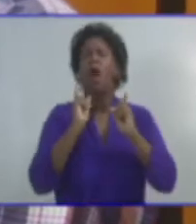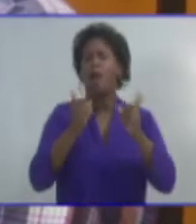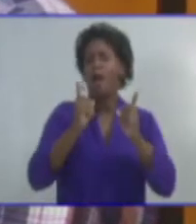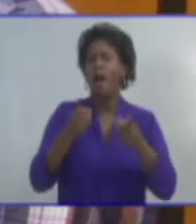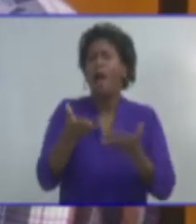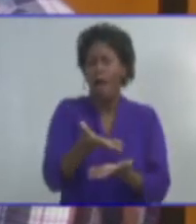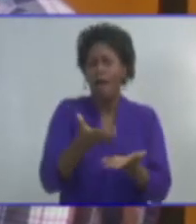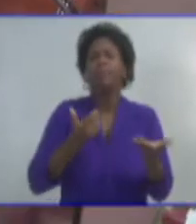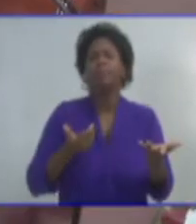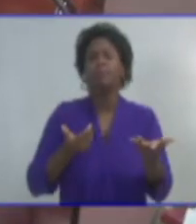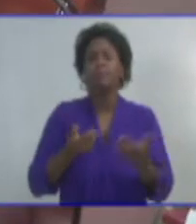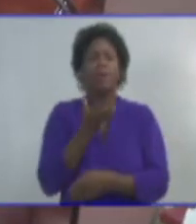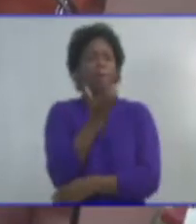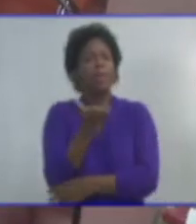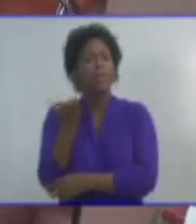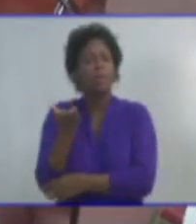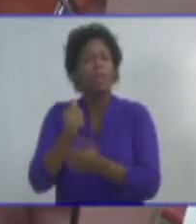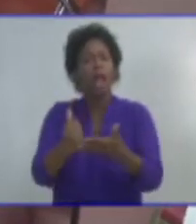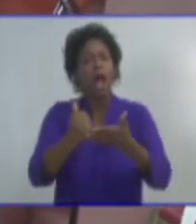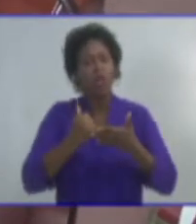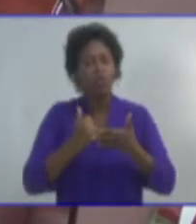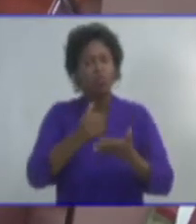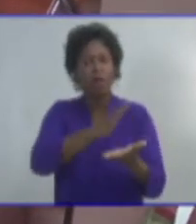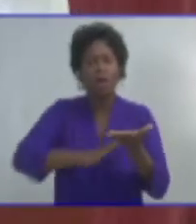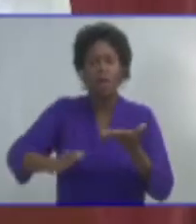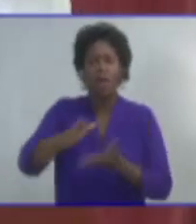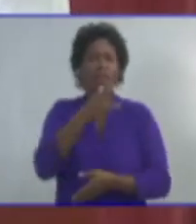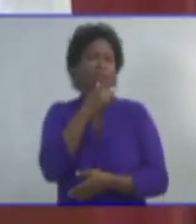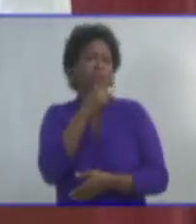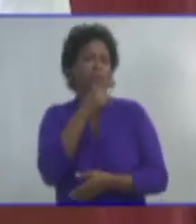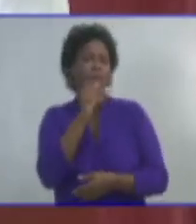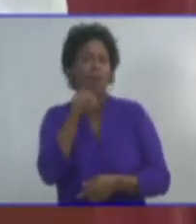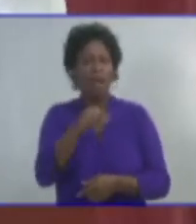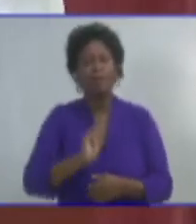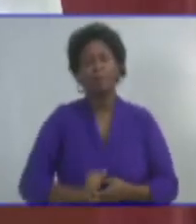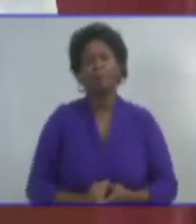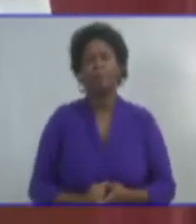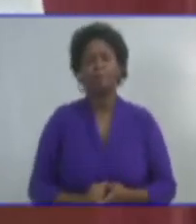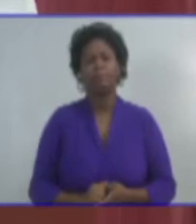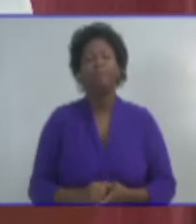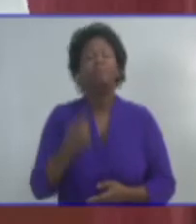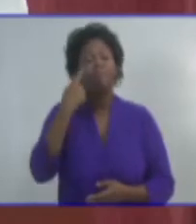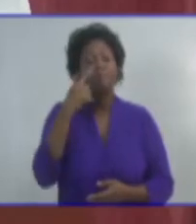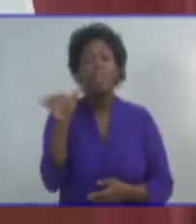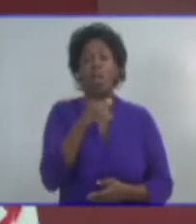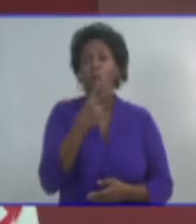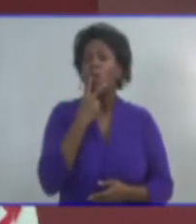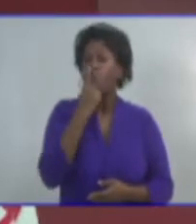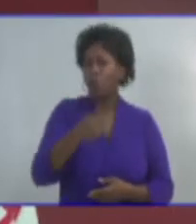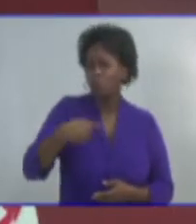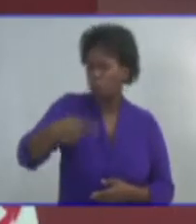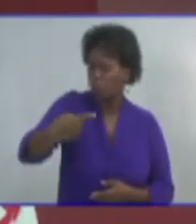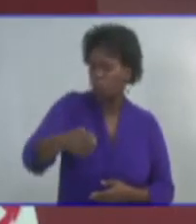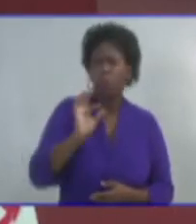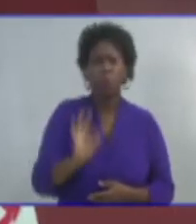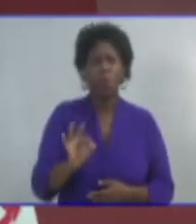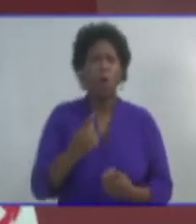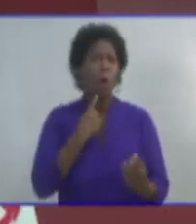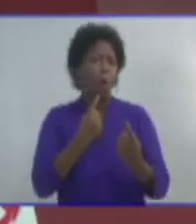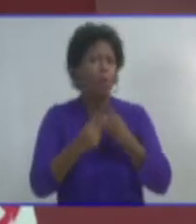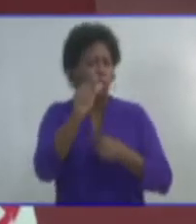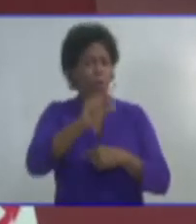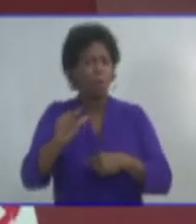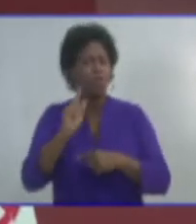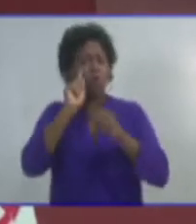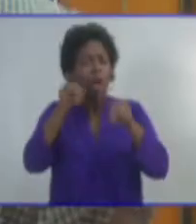para movilizar a las masas en la solución de esas y otras problemáticas. Atender permanentemente los planteamientos del electorado